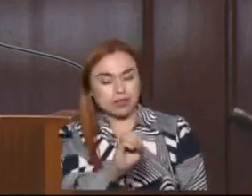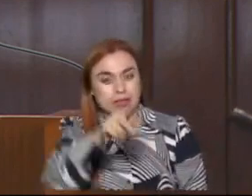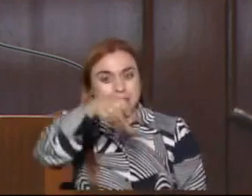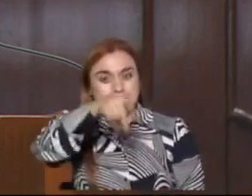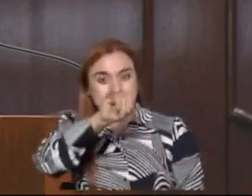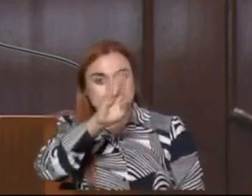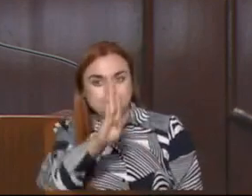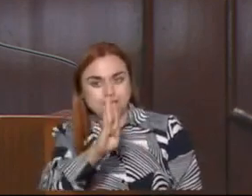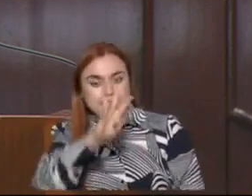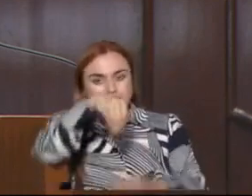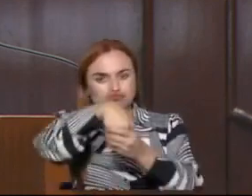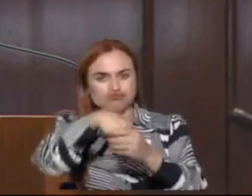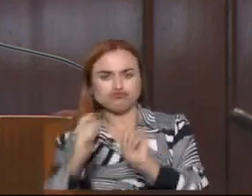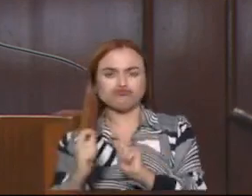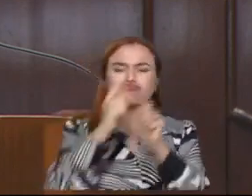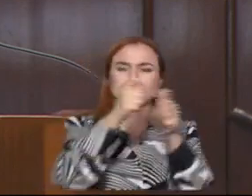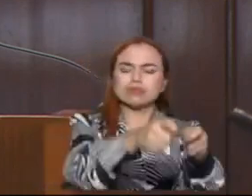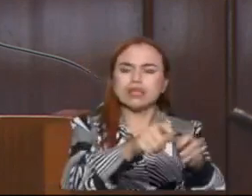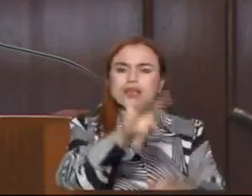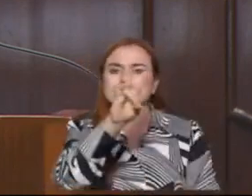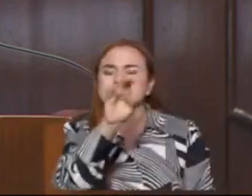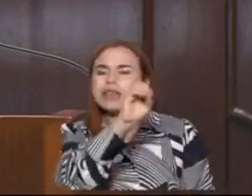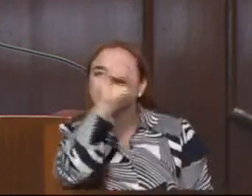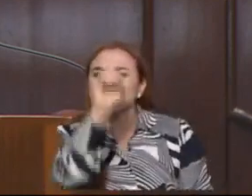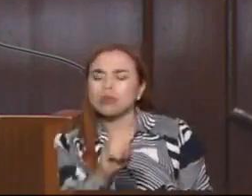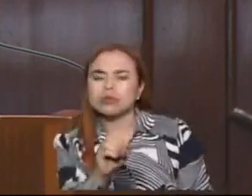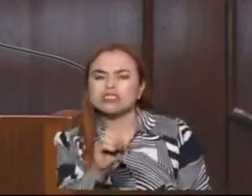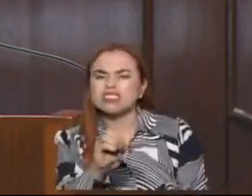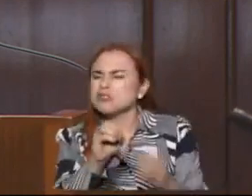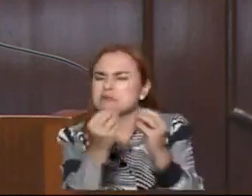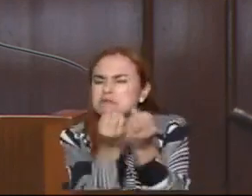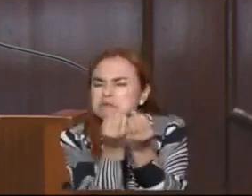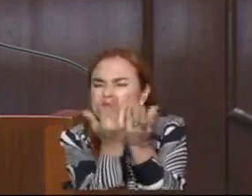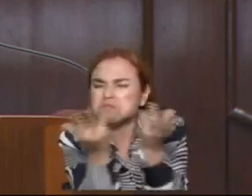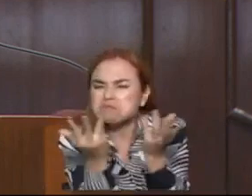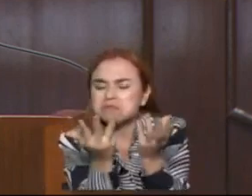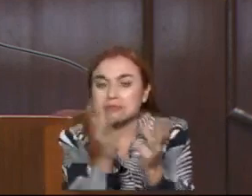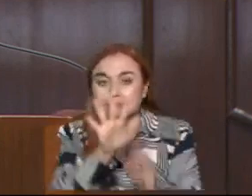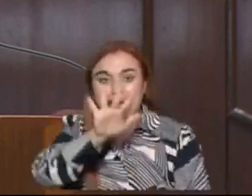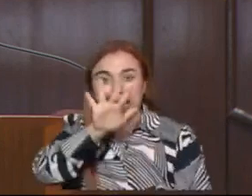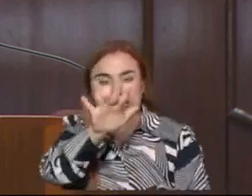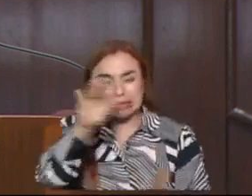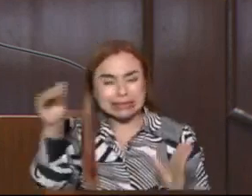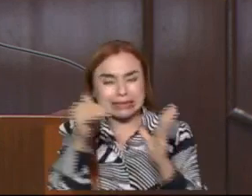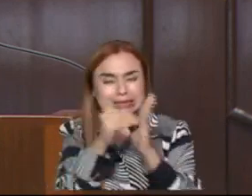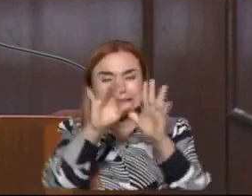Bruto, un presupuesto equivalente a